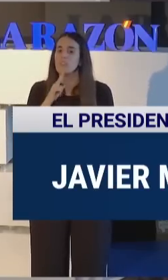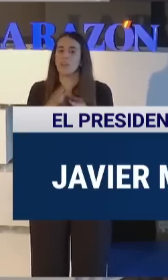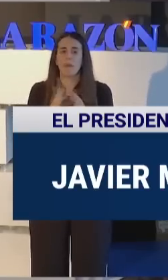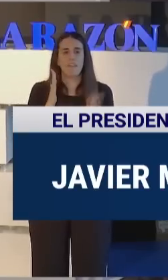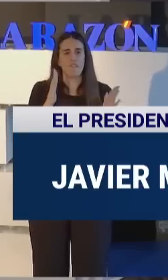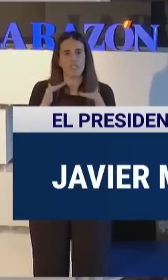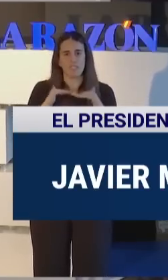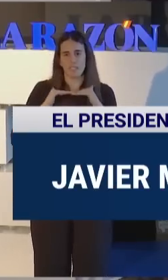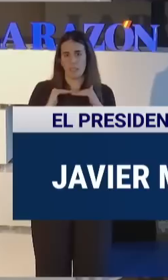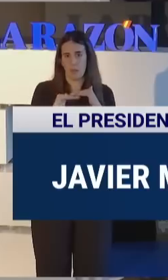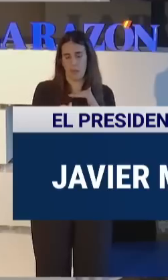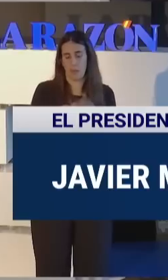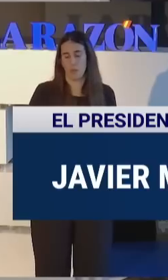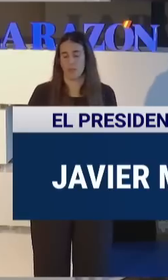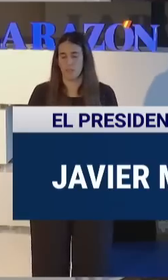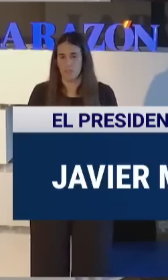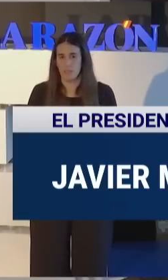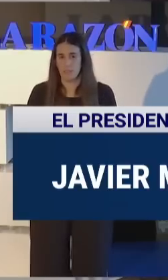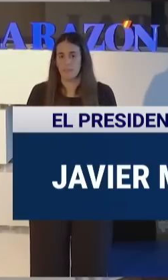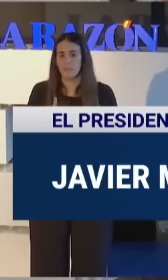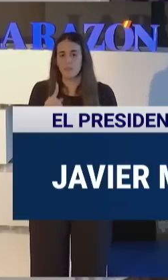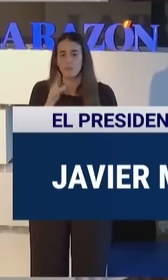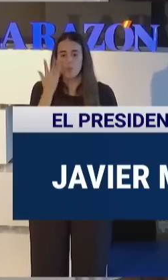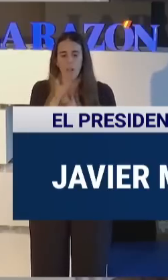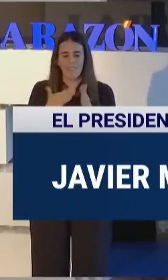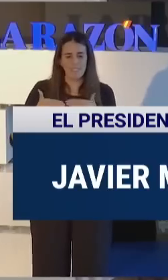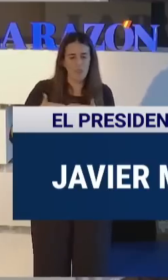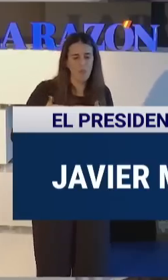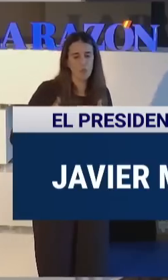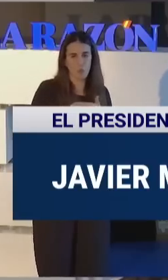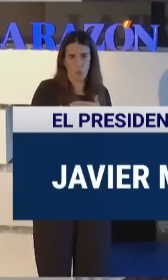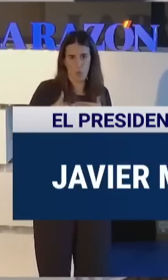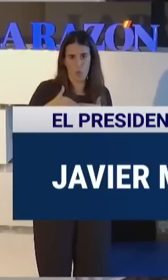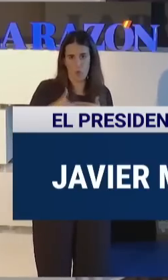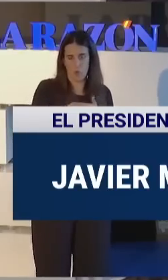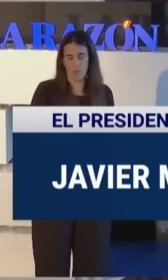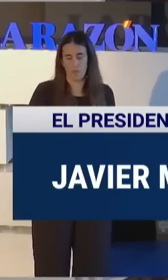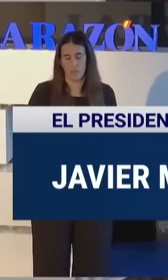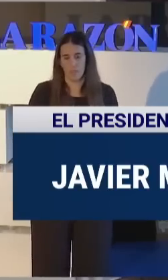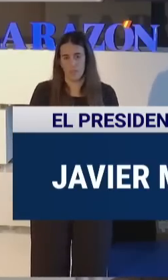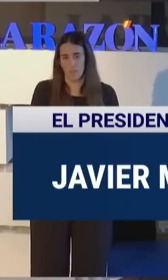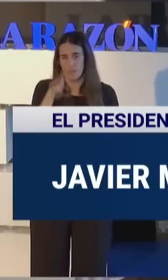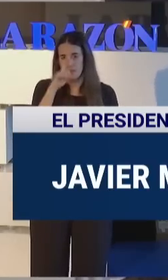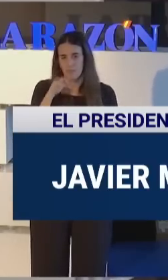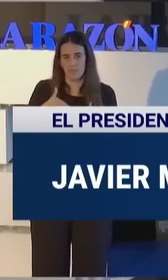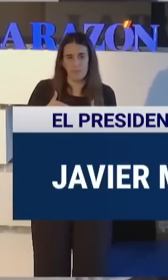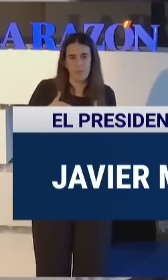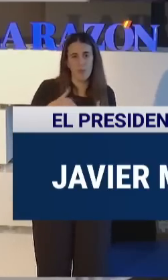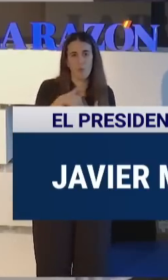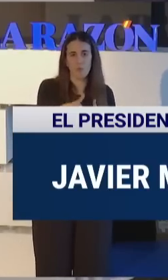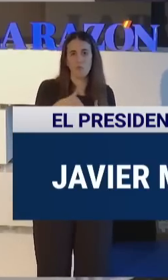estabilización. Y tú siempre haces hincapié en el horizonte. Dices, mi horizonte, dijiste en una entrevista, mi horizonte es Rothbard, mi horizonte es